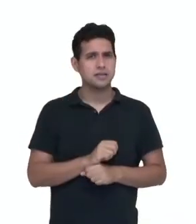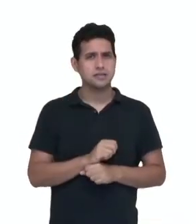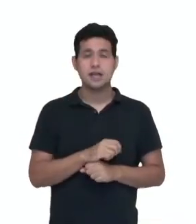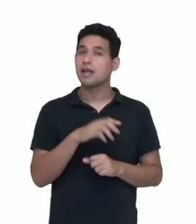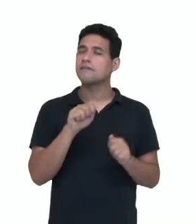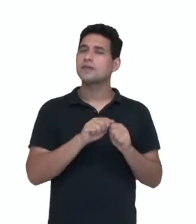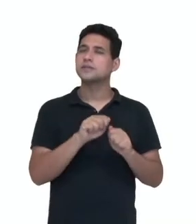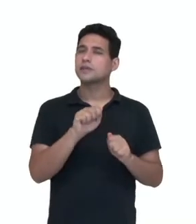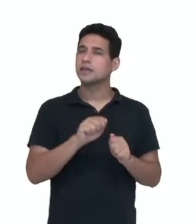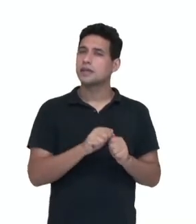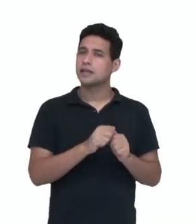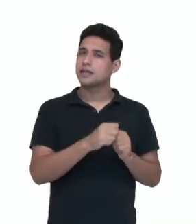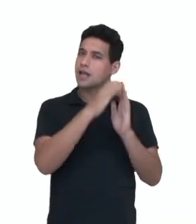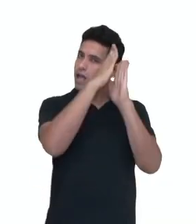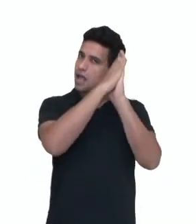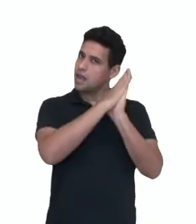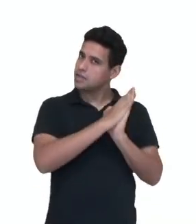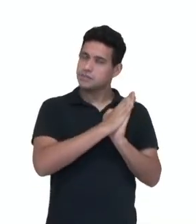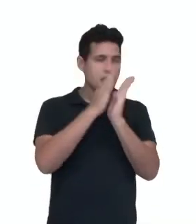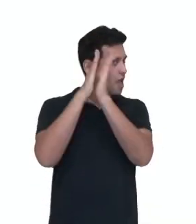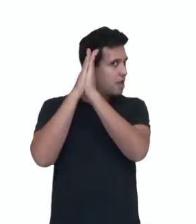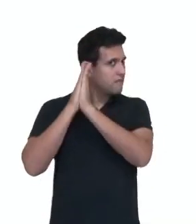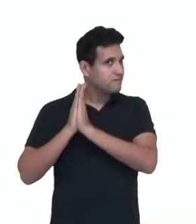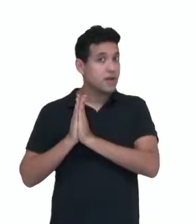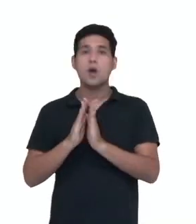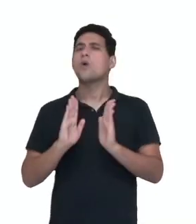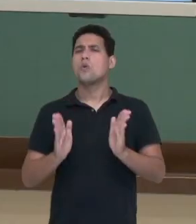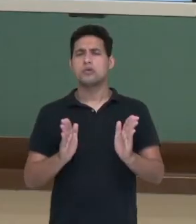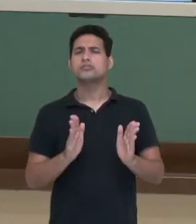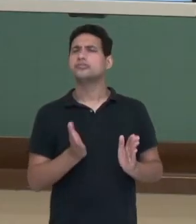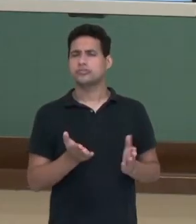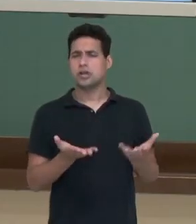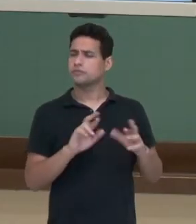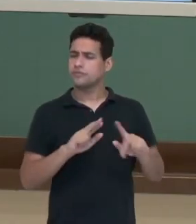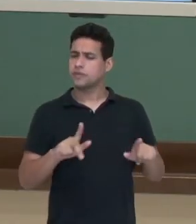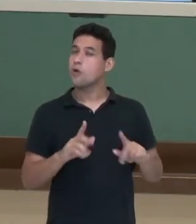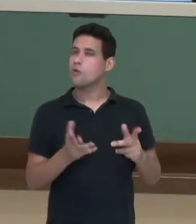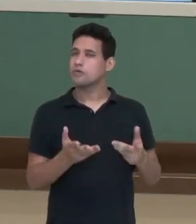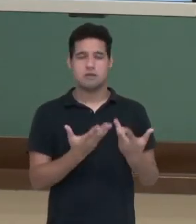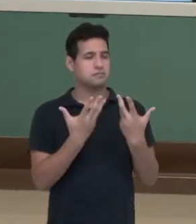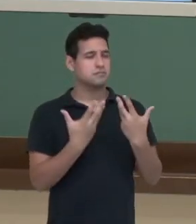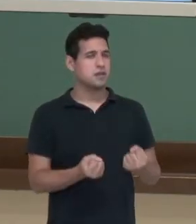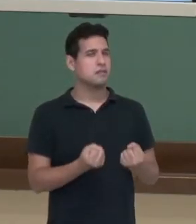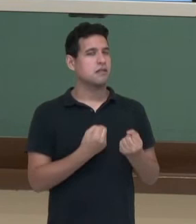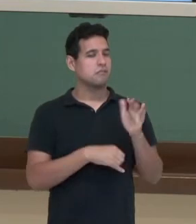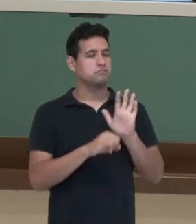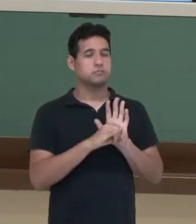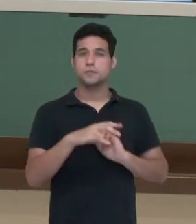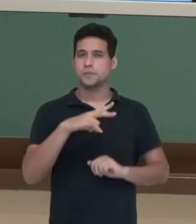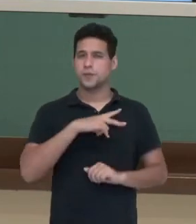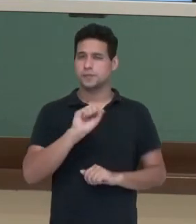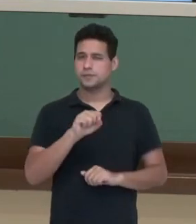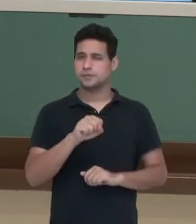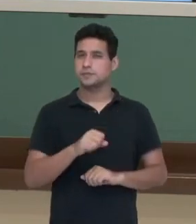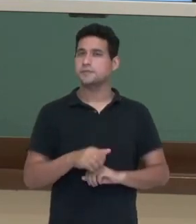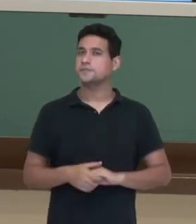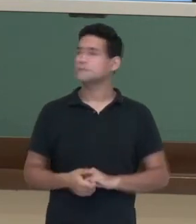alisavam o cabelo. Hoje já não, hoje já se aceita a identidade. Vamos a ver?